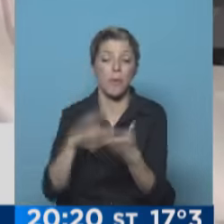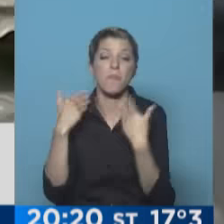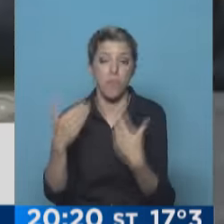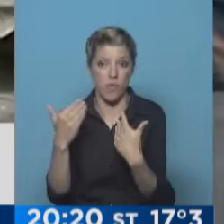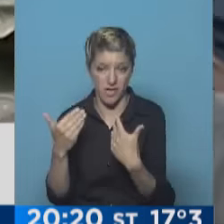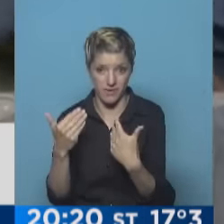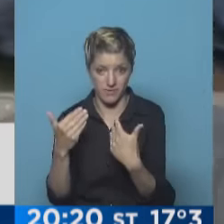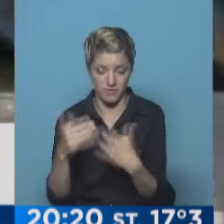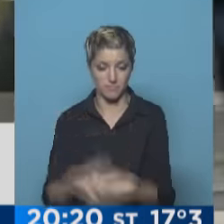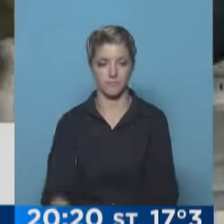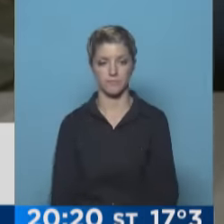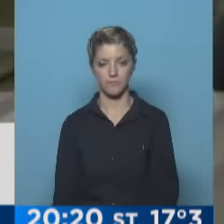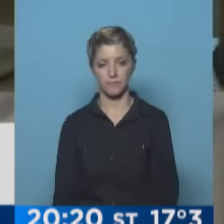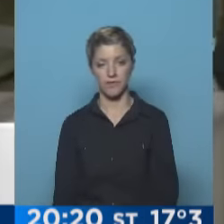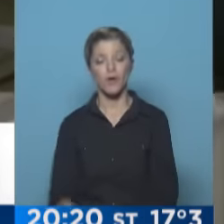Estoy preocupado porque